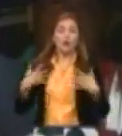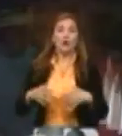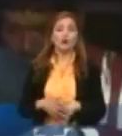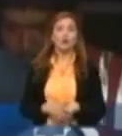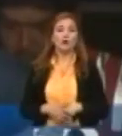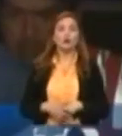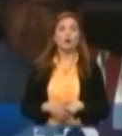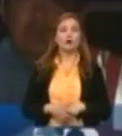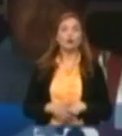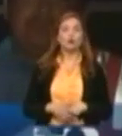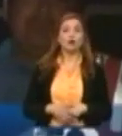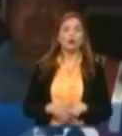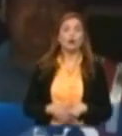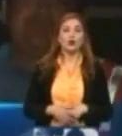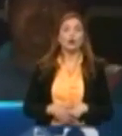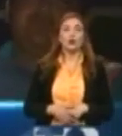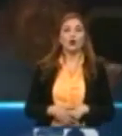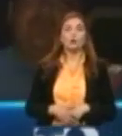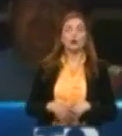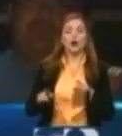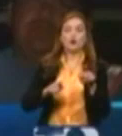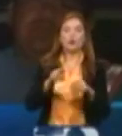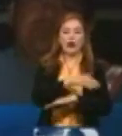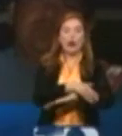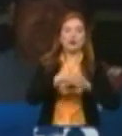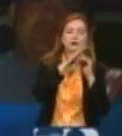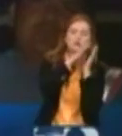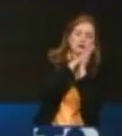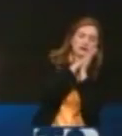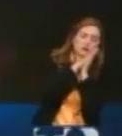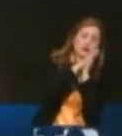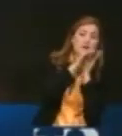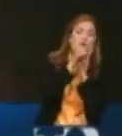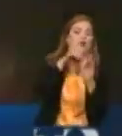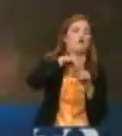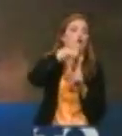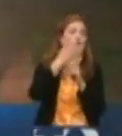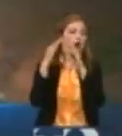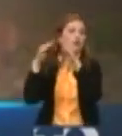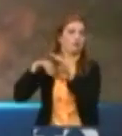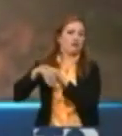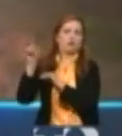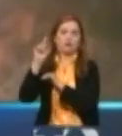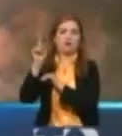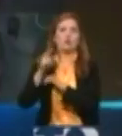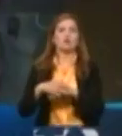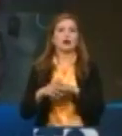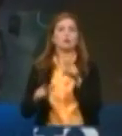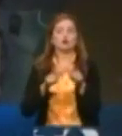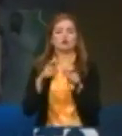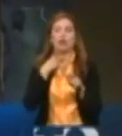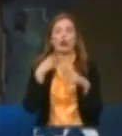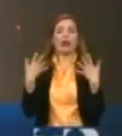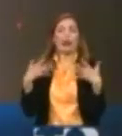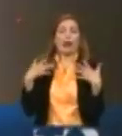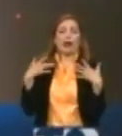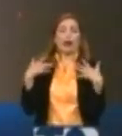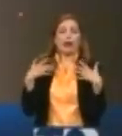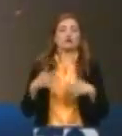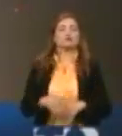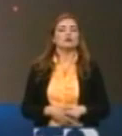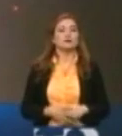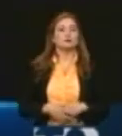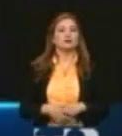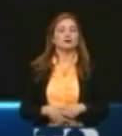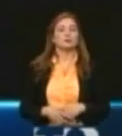la población tratando de descansar en la calle, estamos muy alarmados, ¿no? El movimiento telúrico puso en pánico a los habitantes de